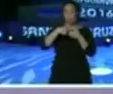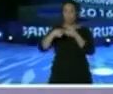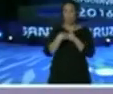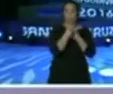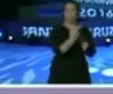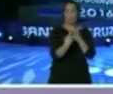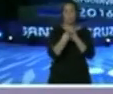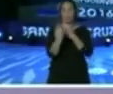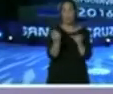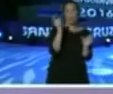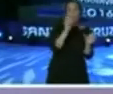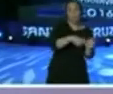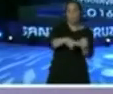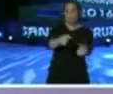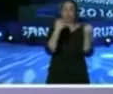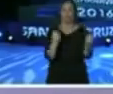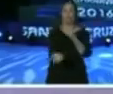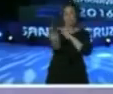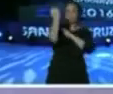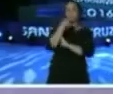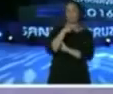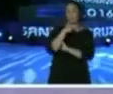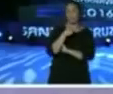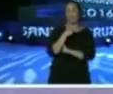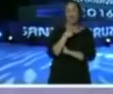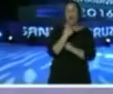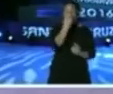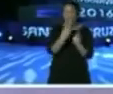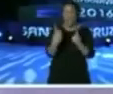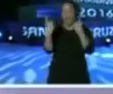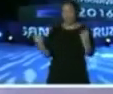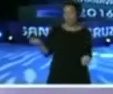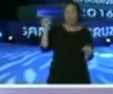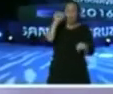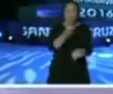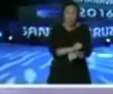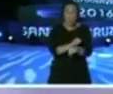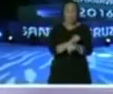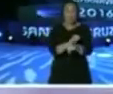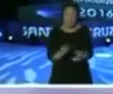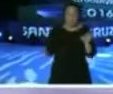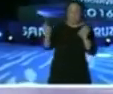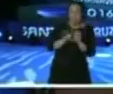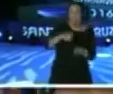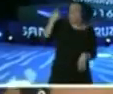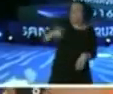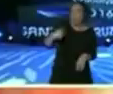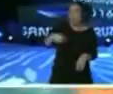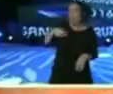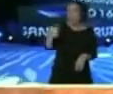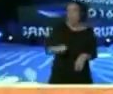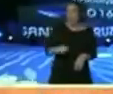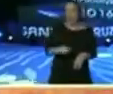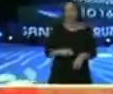a otras murgas más potentes. Más de uno está en el paro y salir le cuesta caro. El